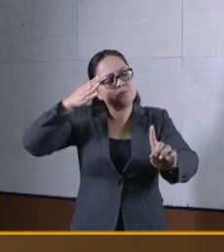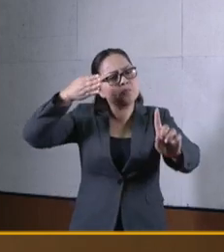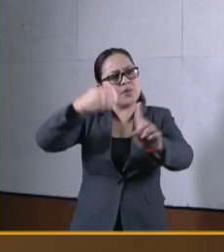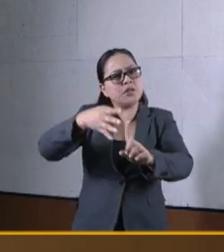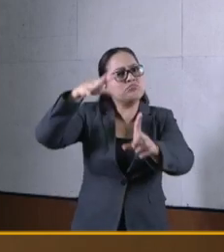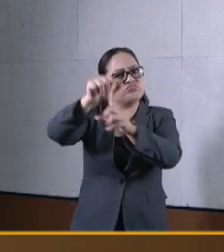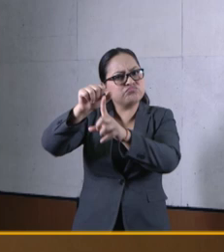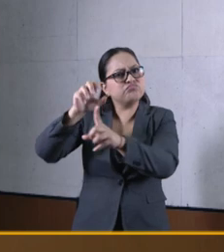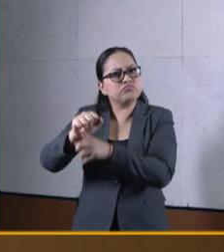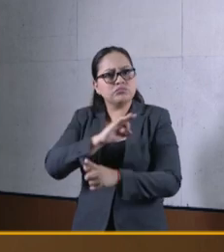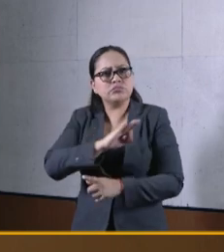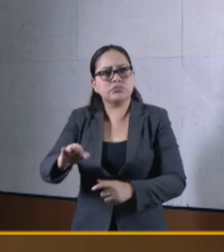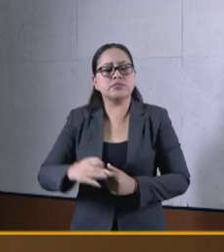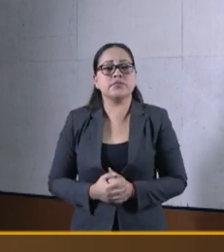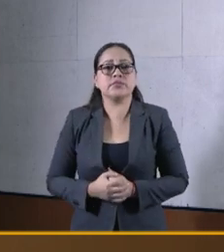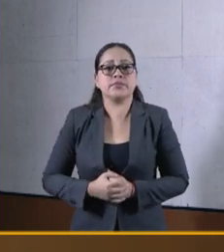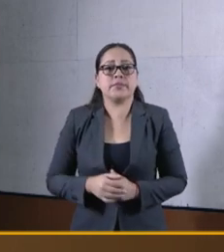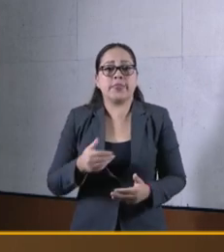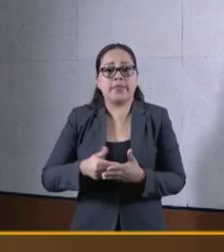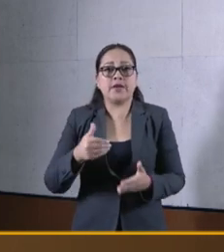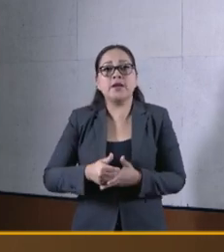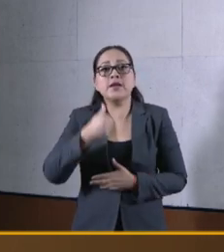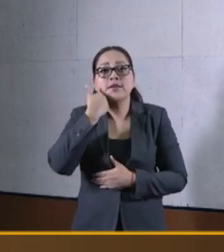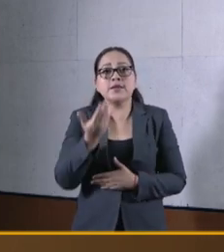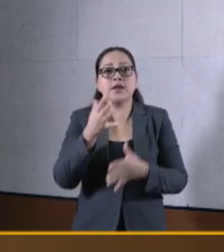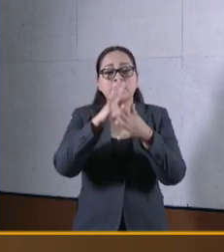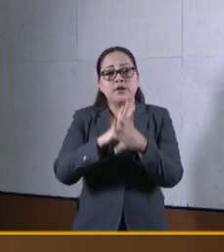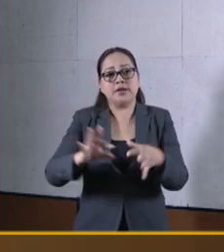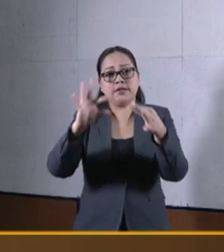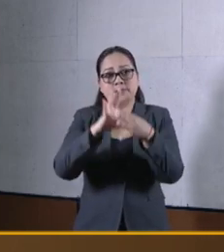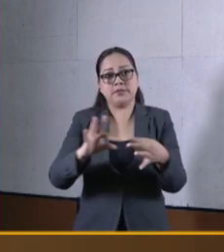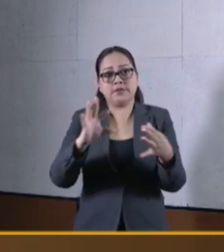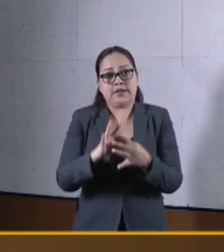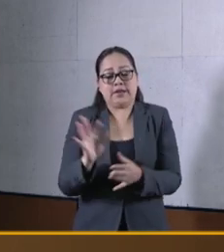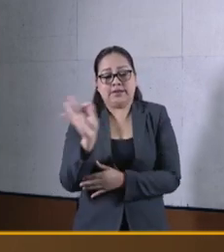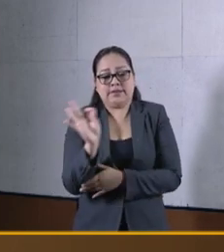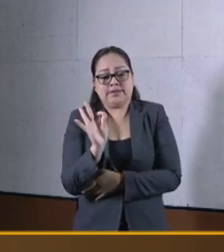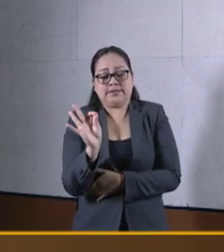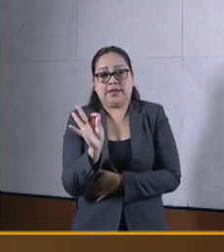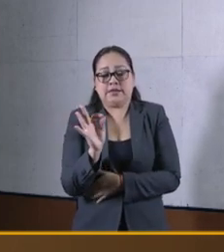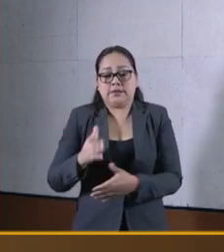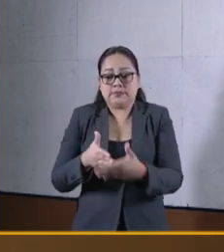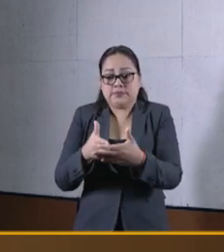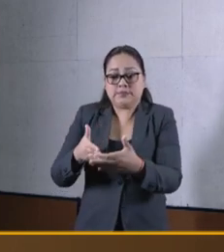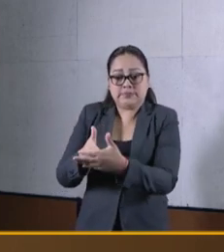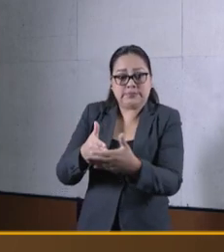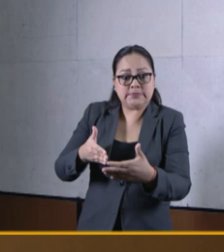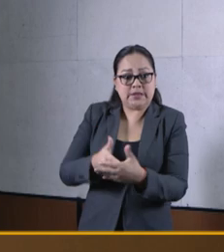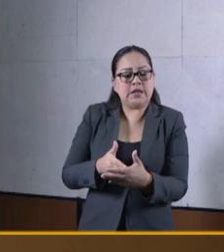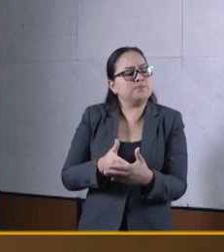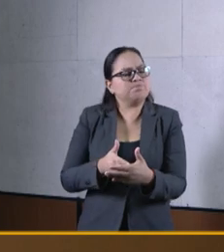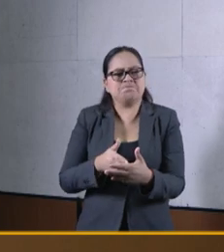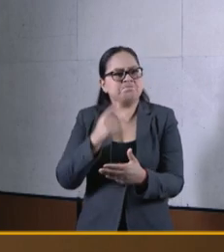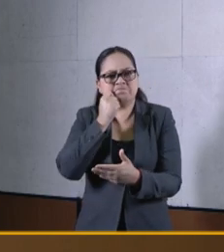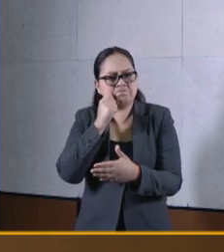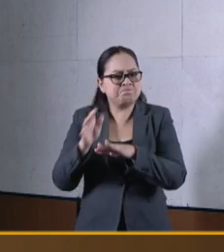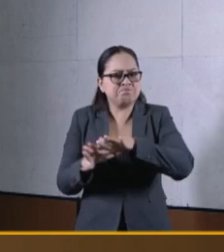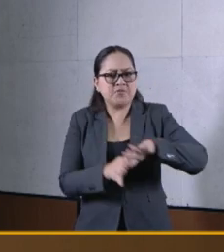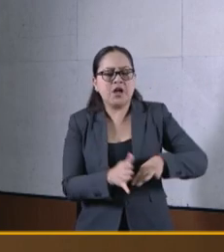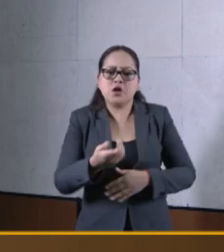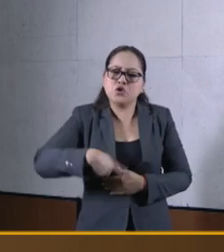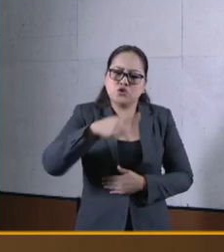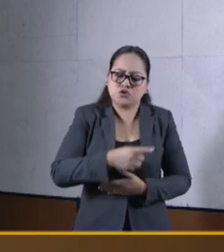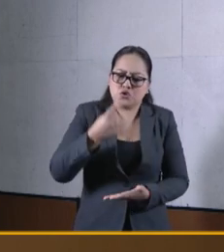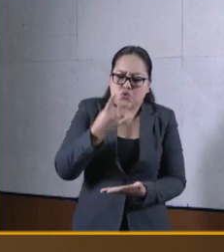propongamos para finalizar me gustaría decirles que sin importar la barrera que se nos ponga enfrente nosotros somos las